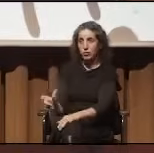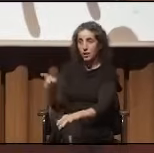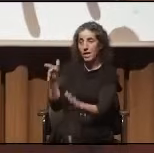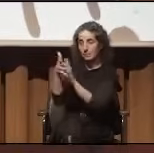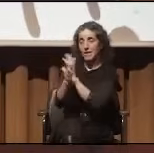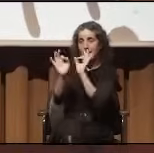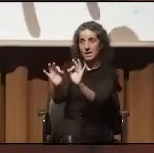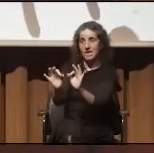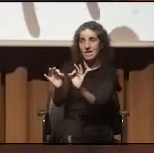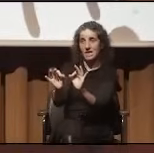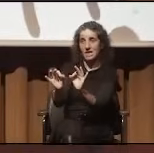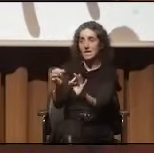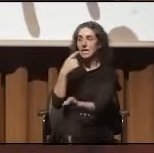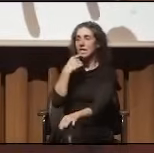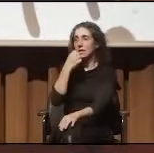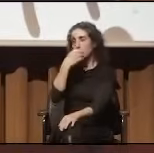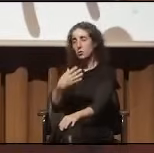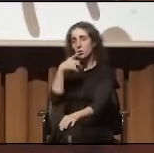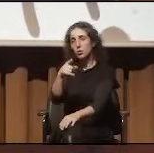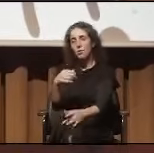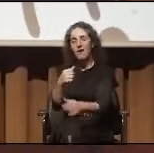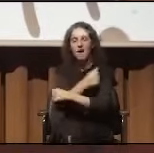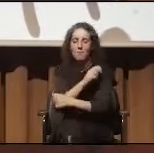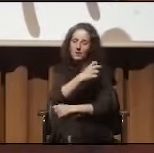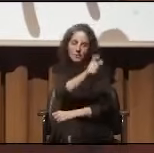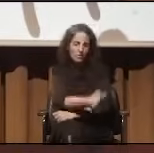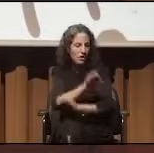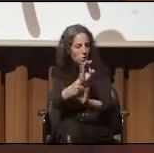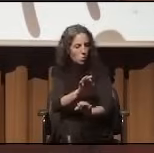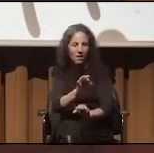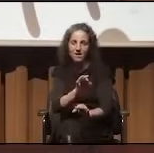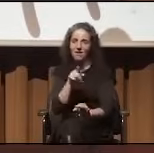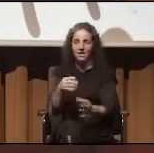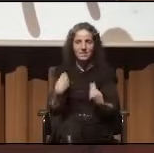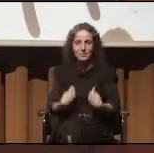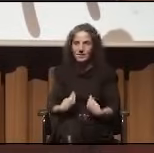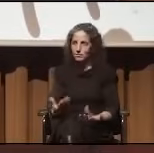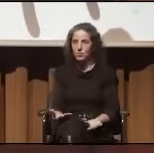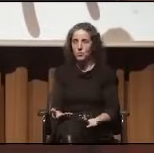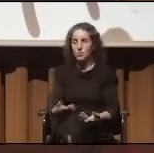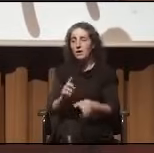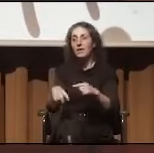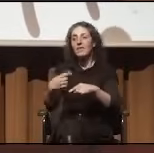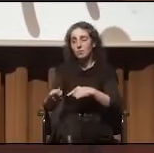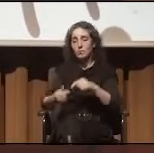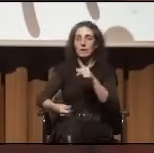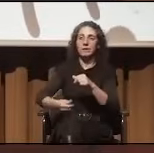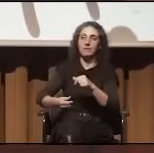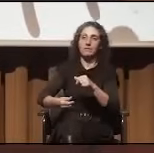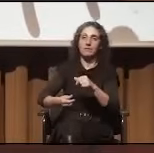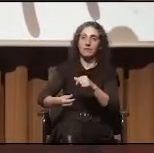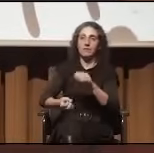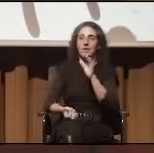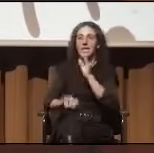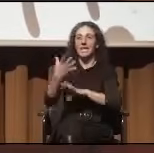dice: ama al prójimo como a ti mismo, todas estas cosas. Y después viene detrás y se monta una agencia de